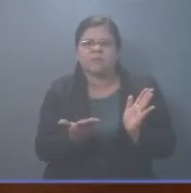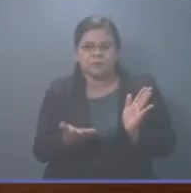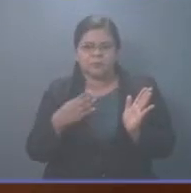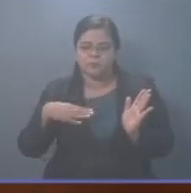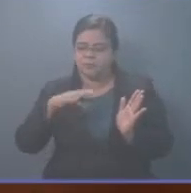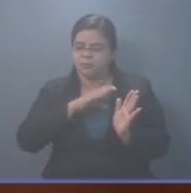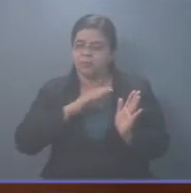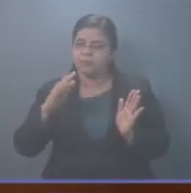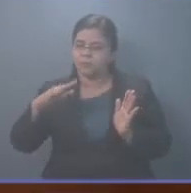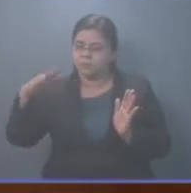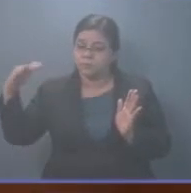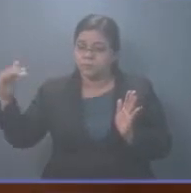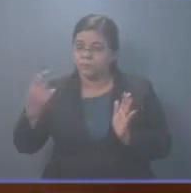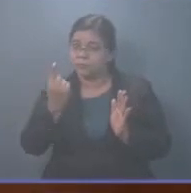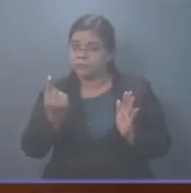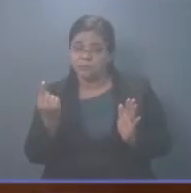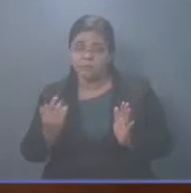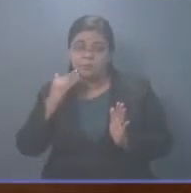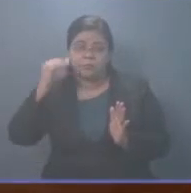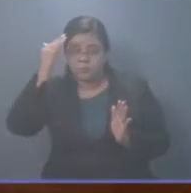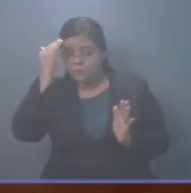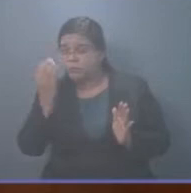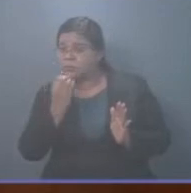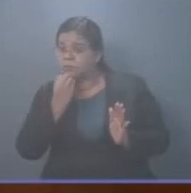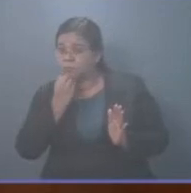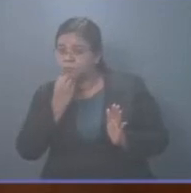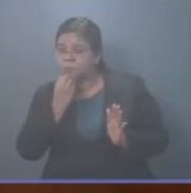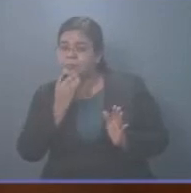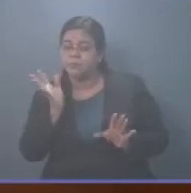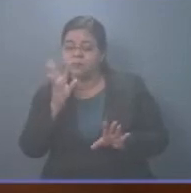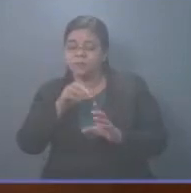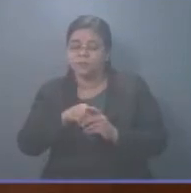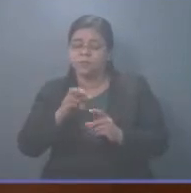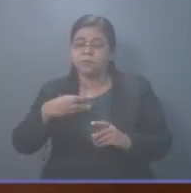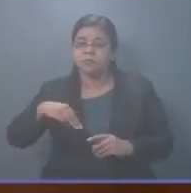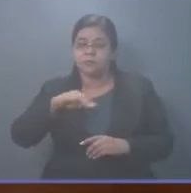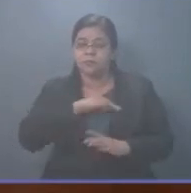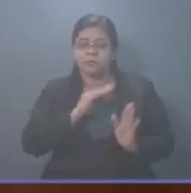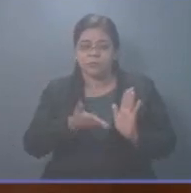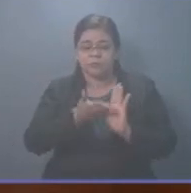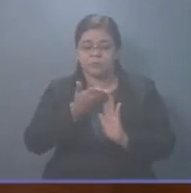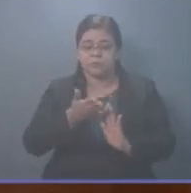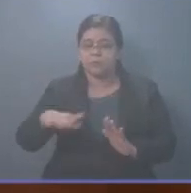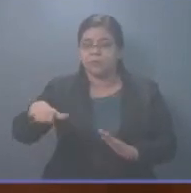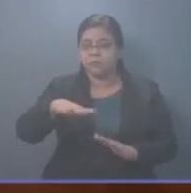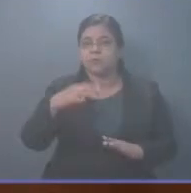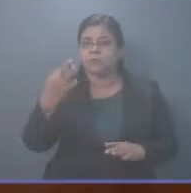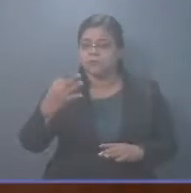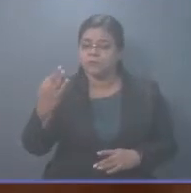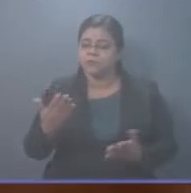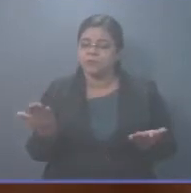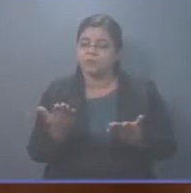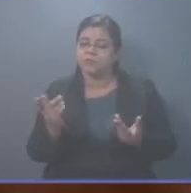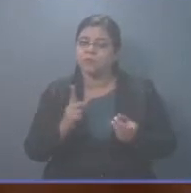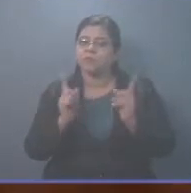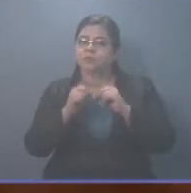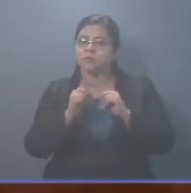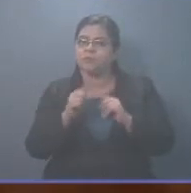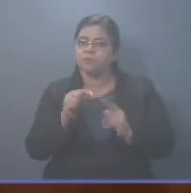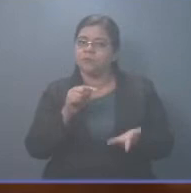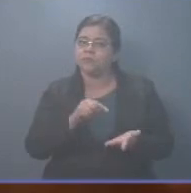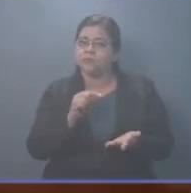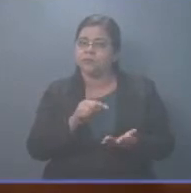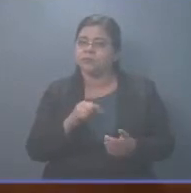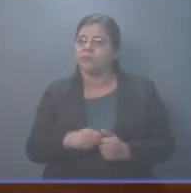Consejo Nacional Integral de la Persona Adulta Mayor adscrito al Ministerio de Desarrollo Local, por lo que debe modificarse en ese sentido.